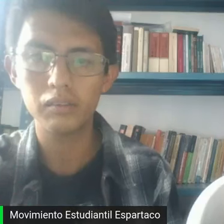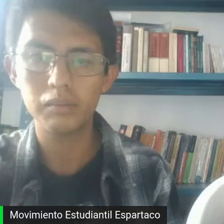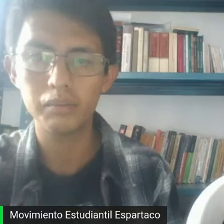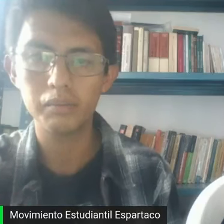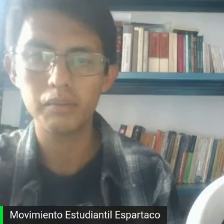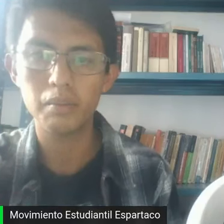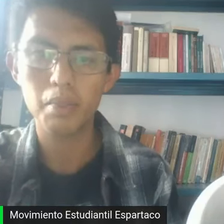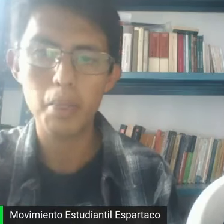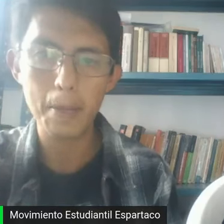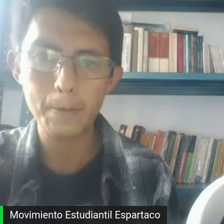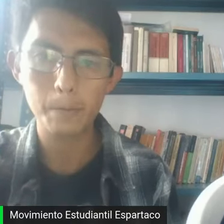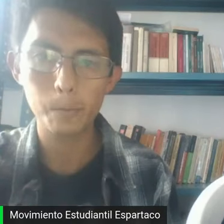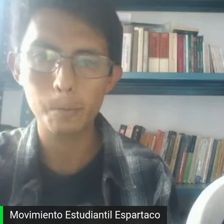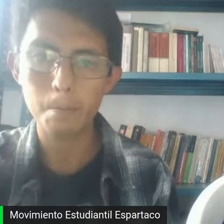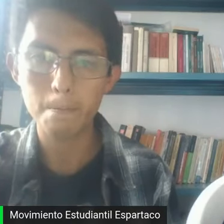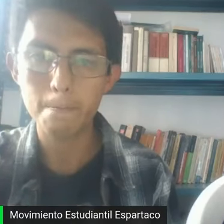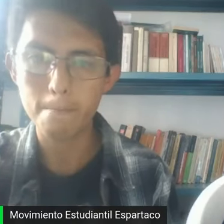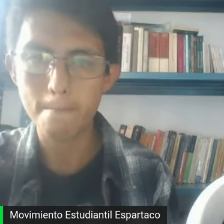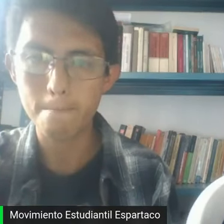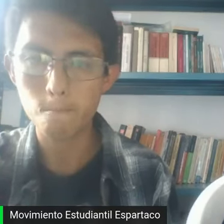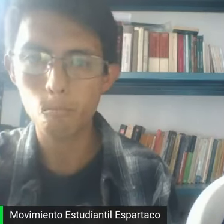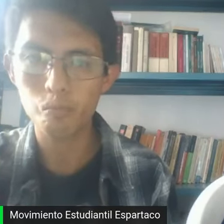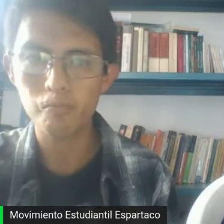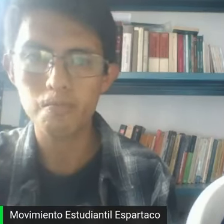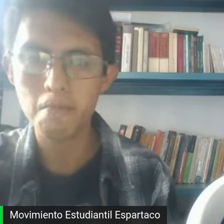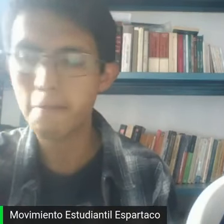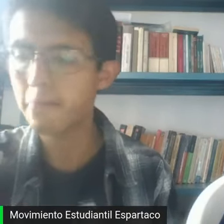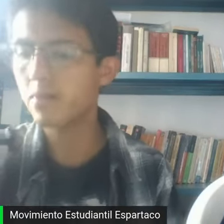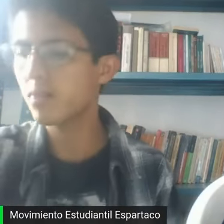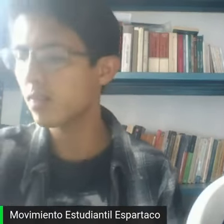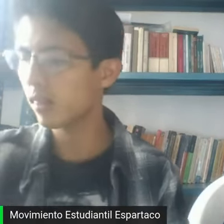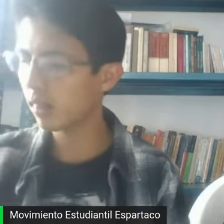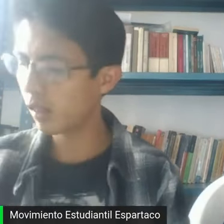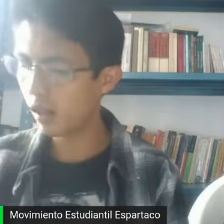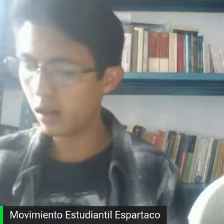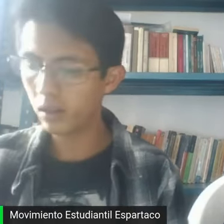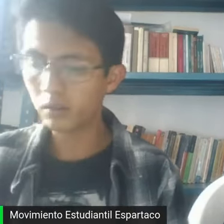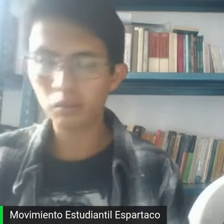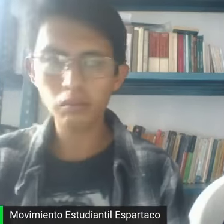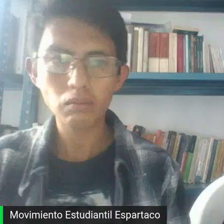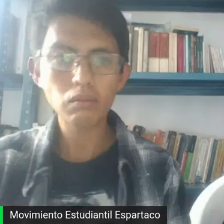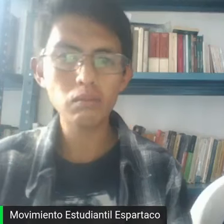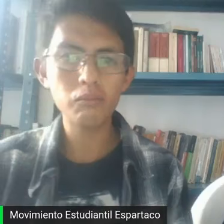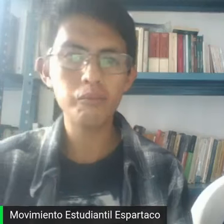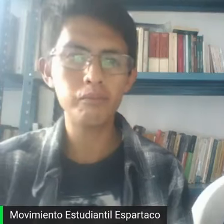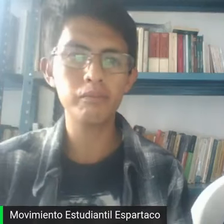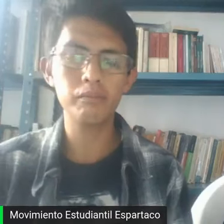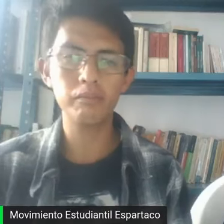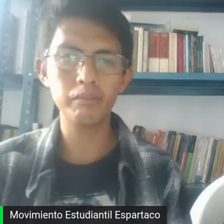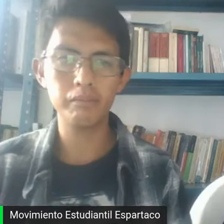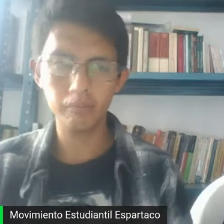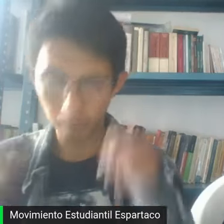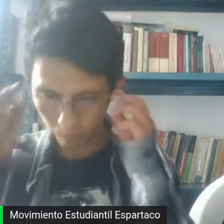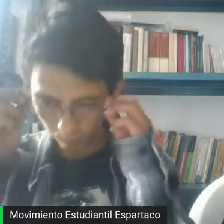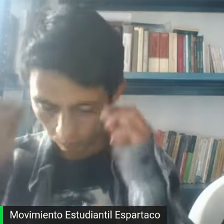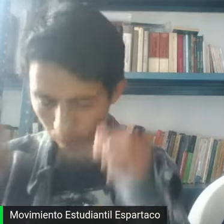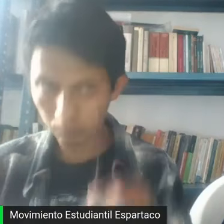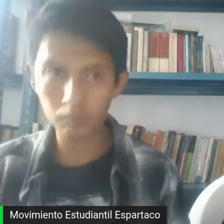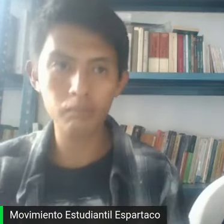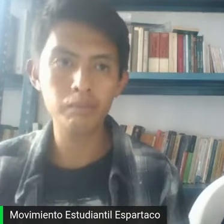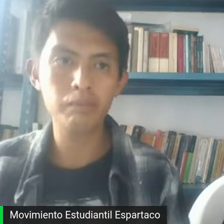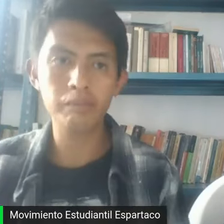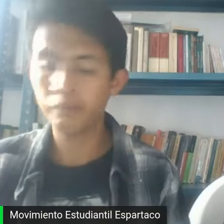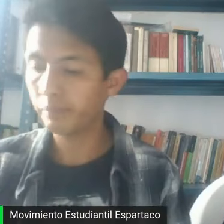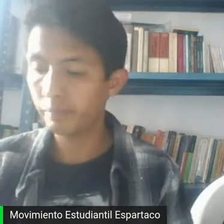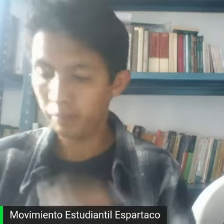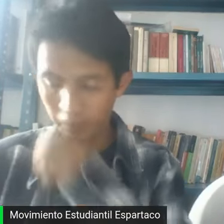muy importante, que se aprobó desde el año pasado, pero pues que fue suspendida por todos esos amparos que se metieron